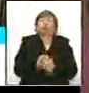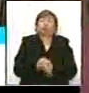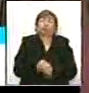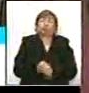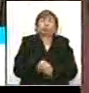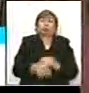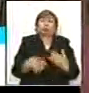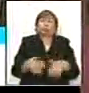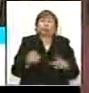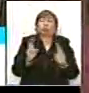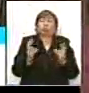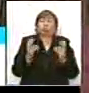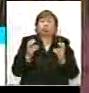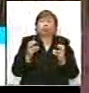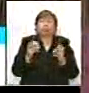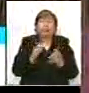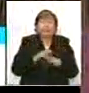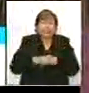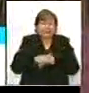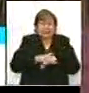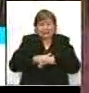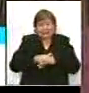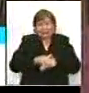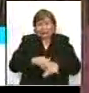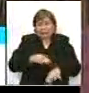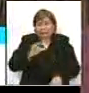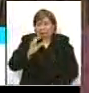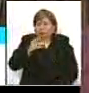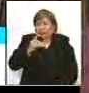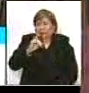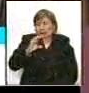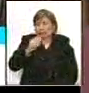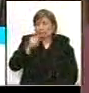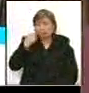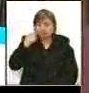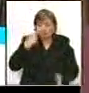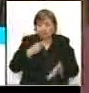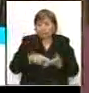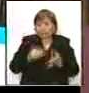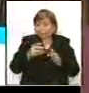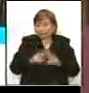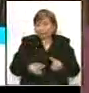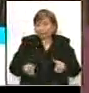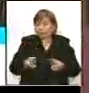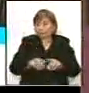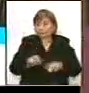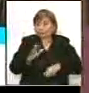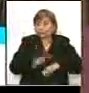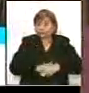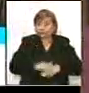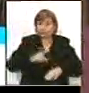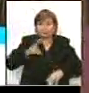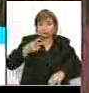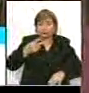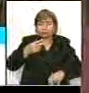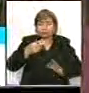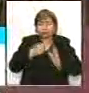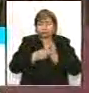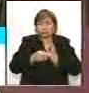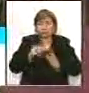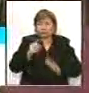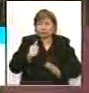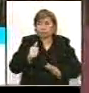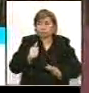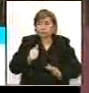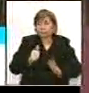un tema que debemos analizar. La congresista Choquehuanca ha hecho una observación que es válida con respecto al segundo párrafo del inciso A